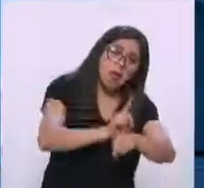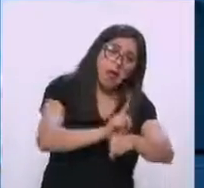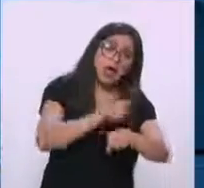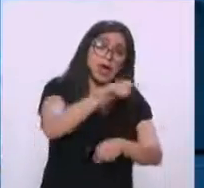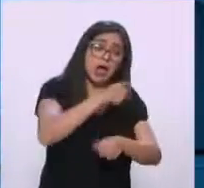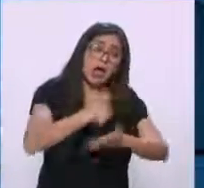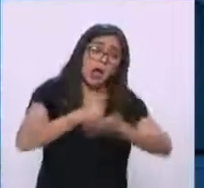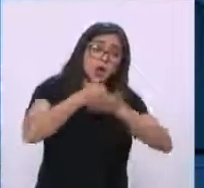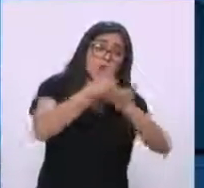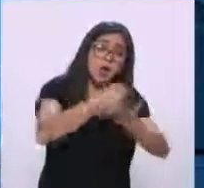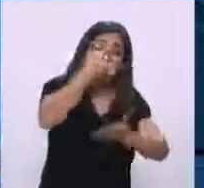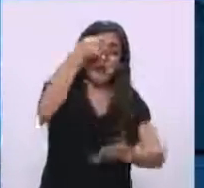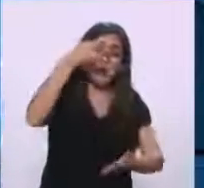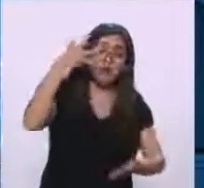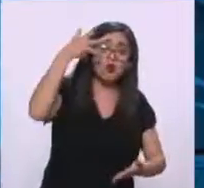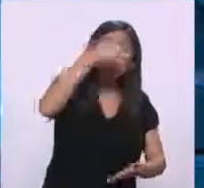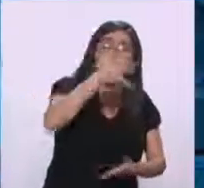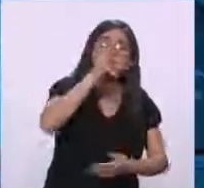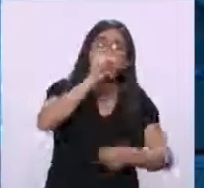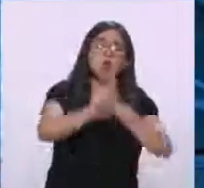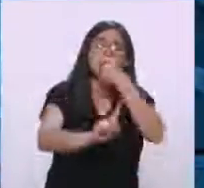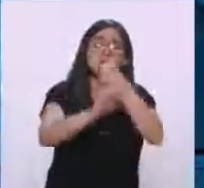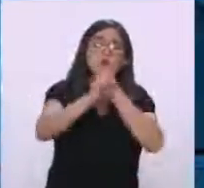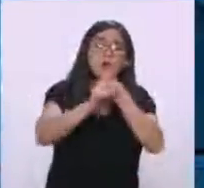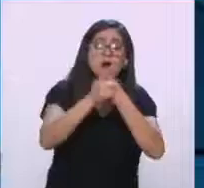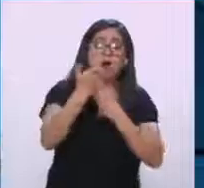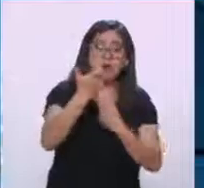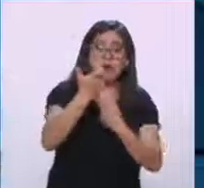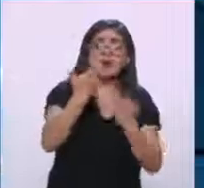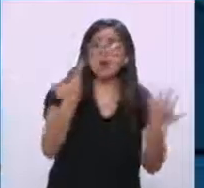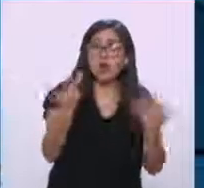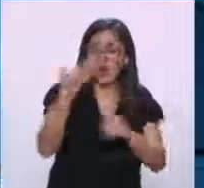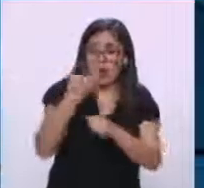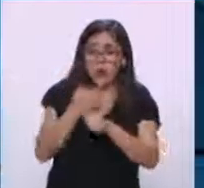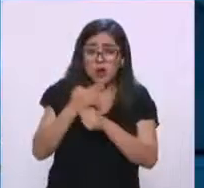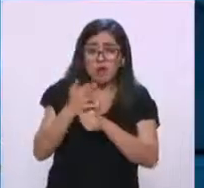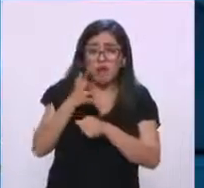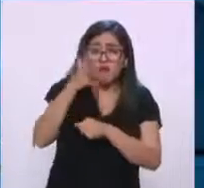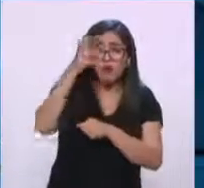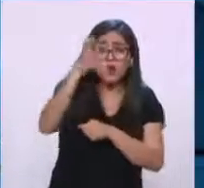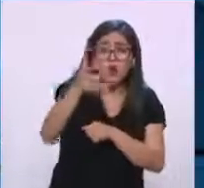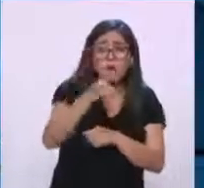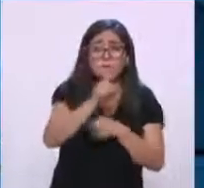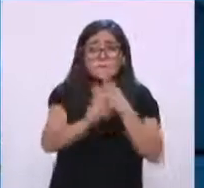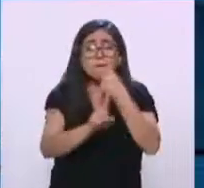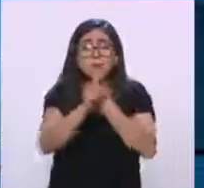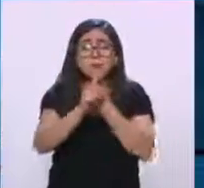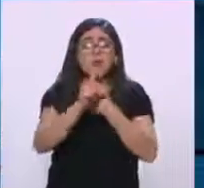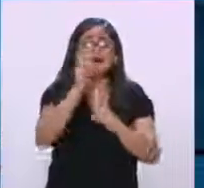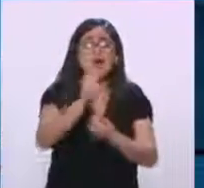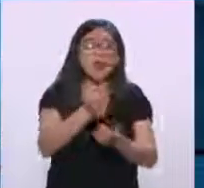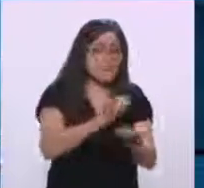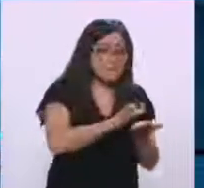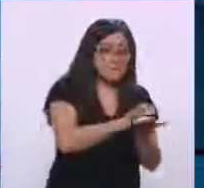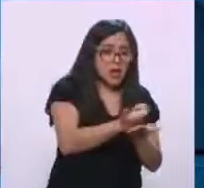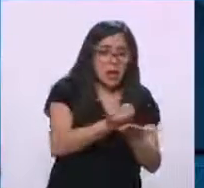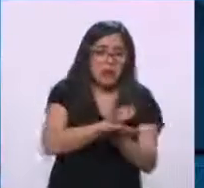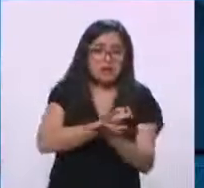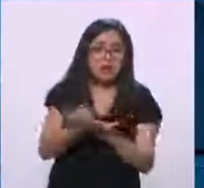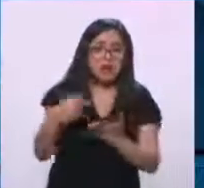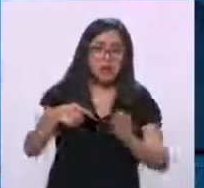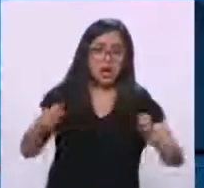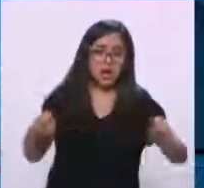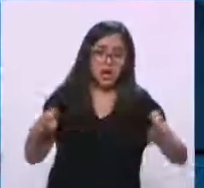pobreza alimentaria, por una parte, y que haya circulante. Ahorita el problema que va a haber es un tema de liquidez por la emergencia sanitaria que